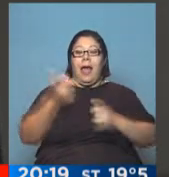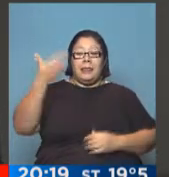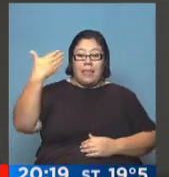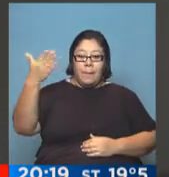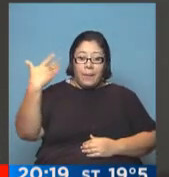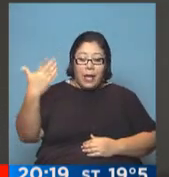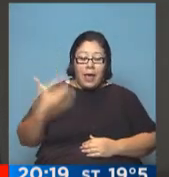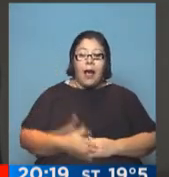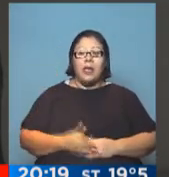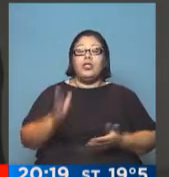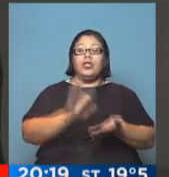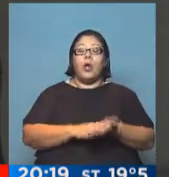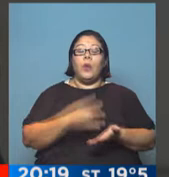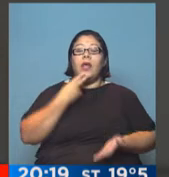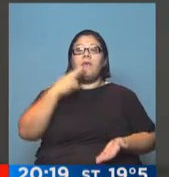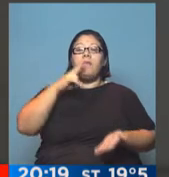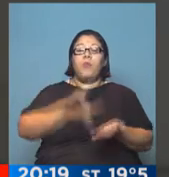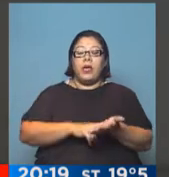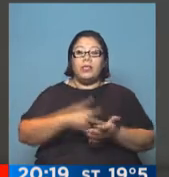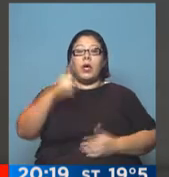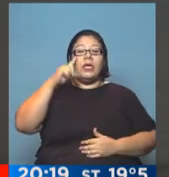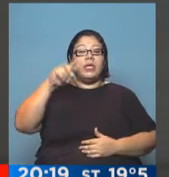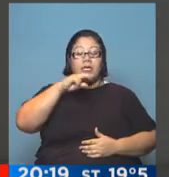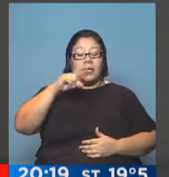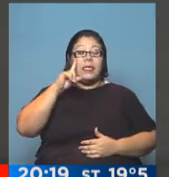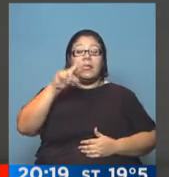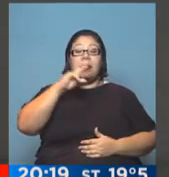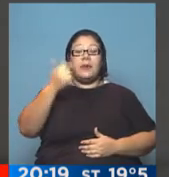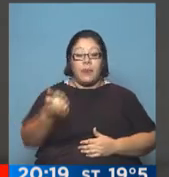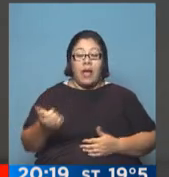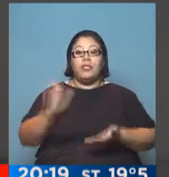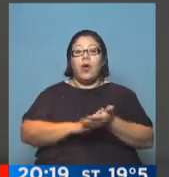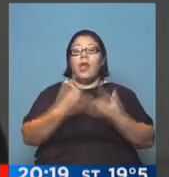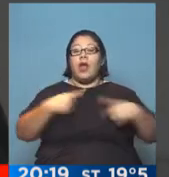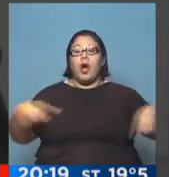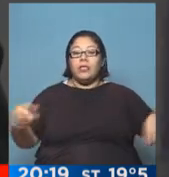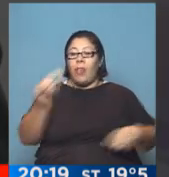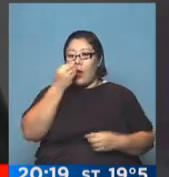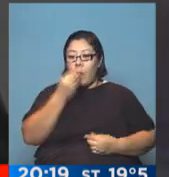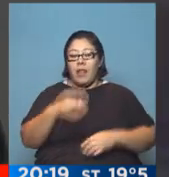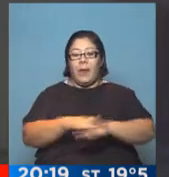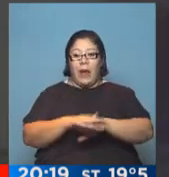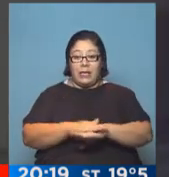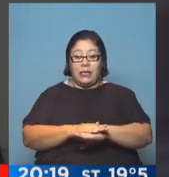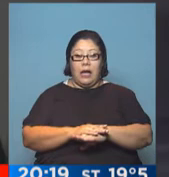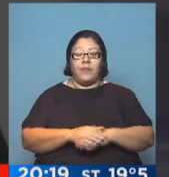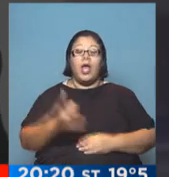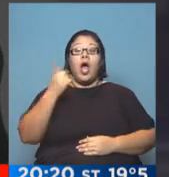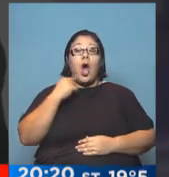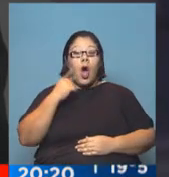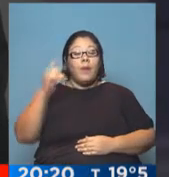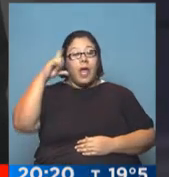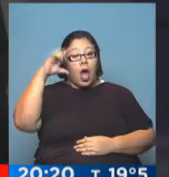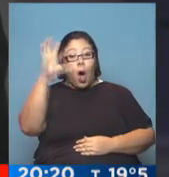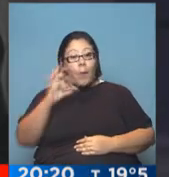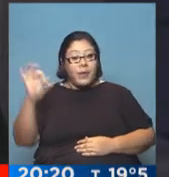la devolución del iva en los productos de la canasta básica a propósito sobre este tema vamos a compartir la opinión del ángel calvete de la